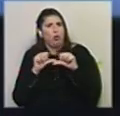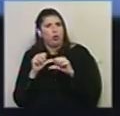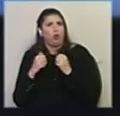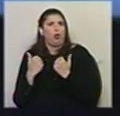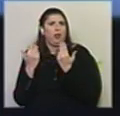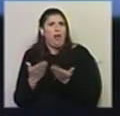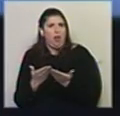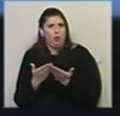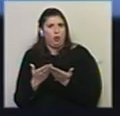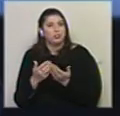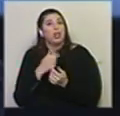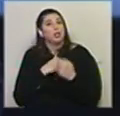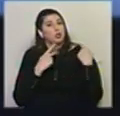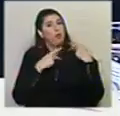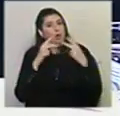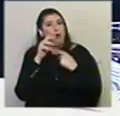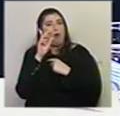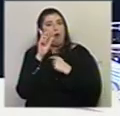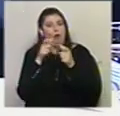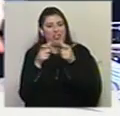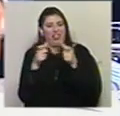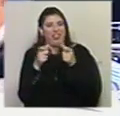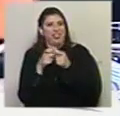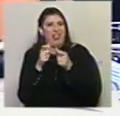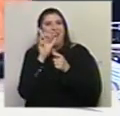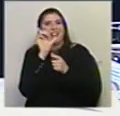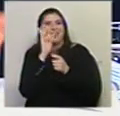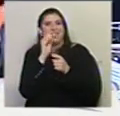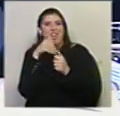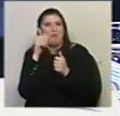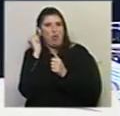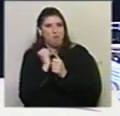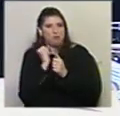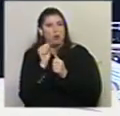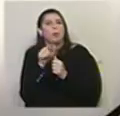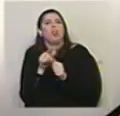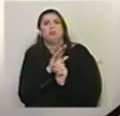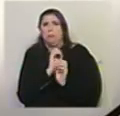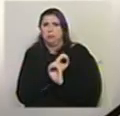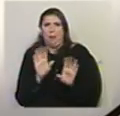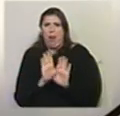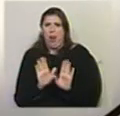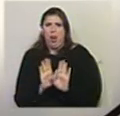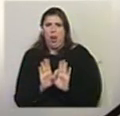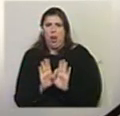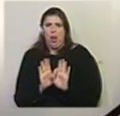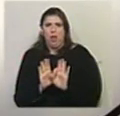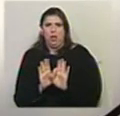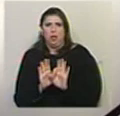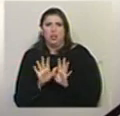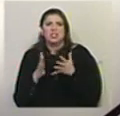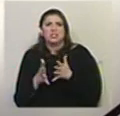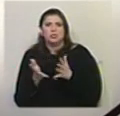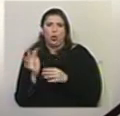STM. No, está bien. Digo, ahí hay algo que está mal. Sí, claro. Y sin embargo es una práctica, todos los